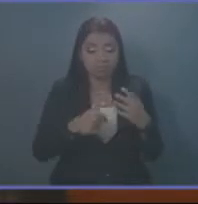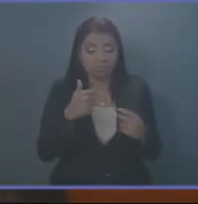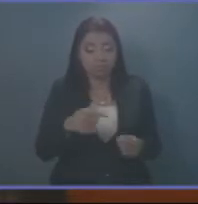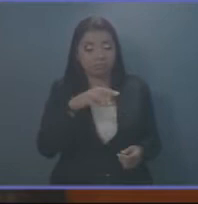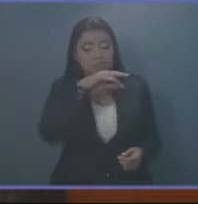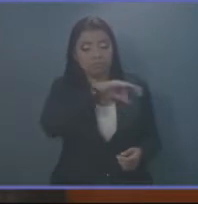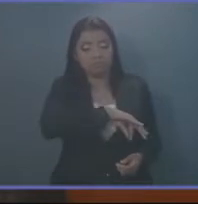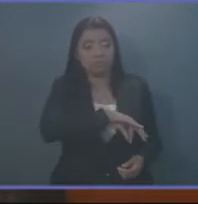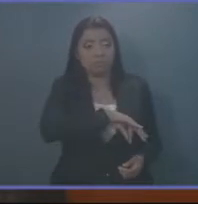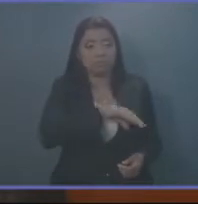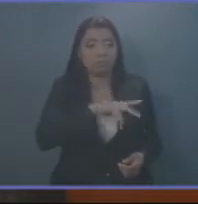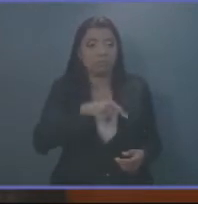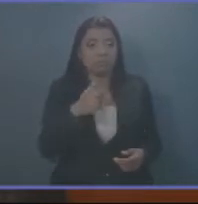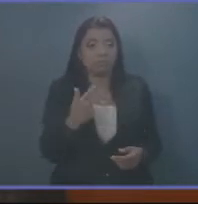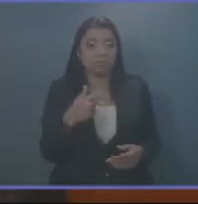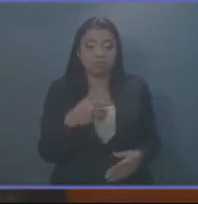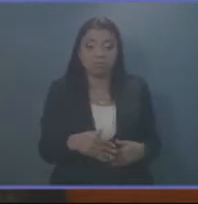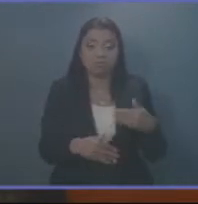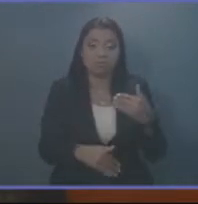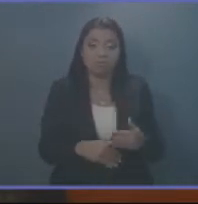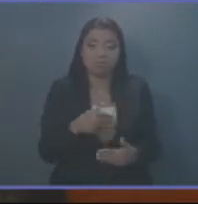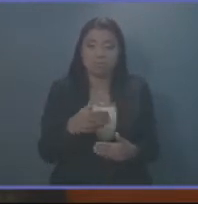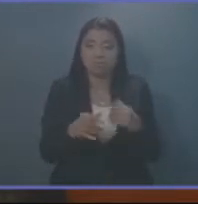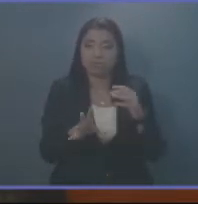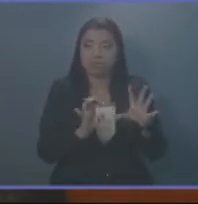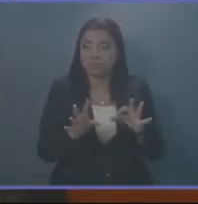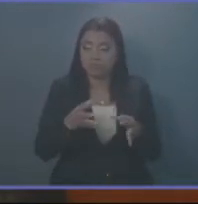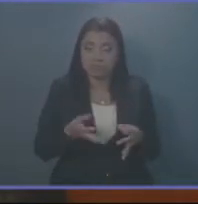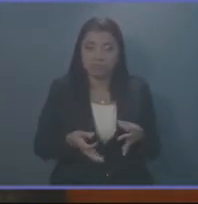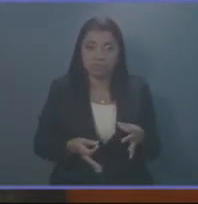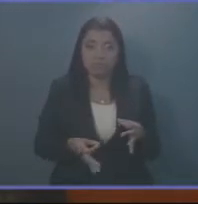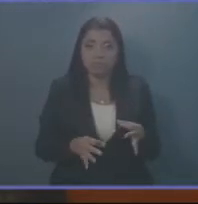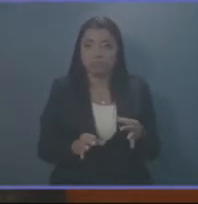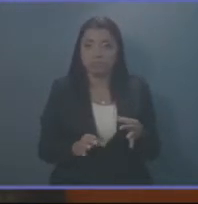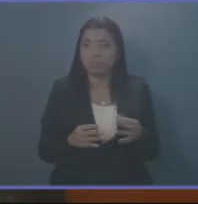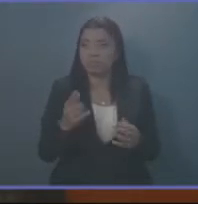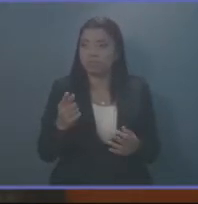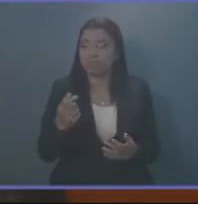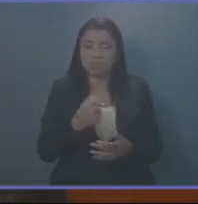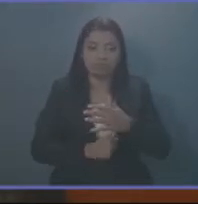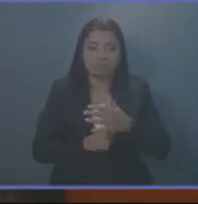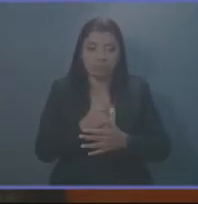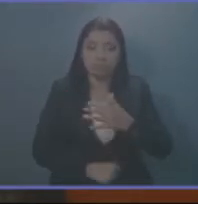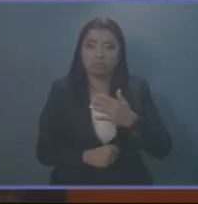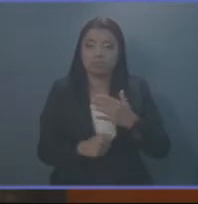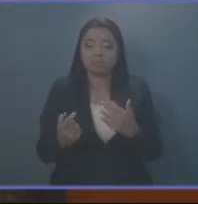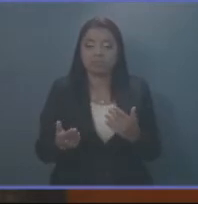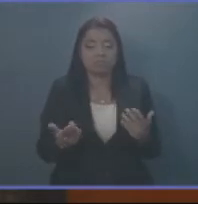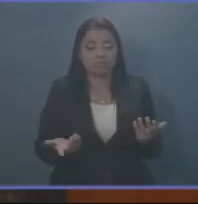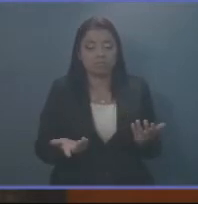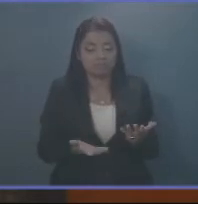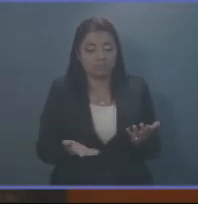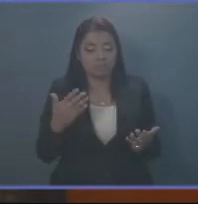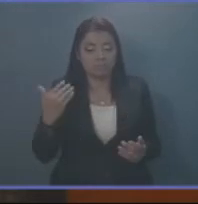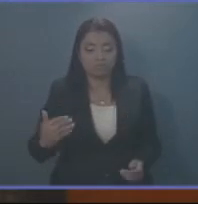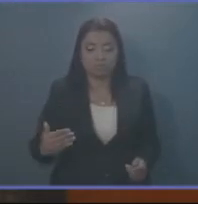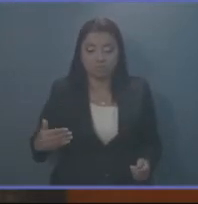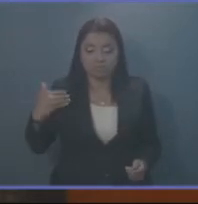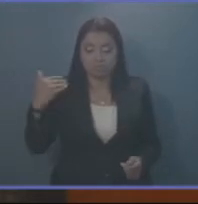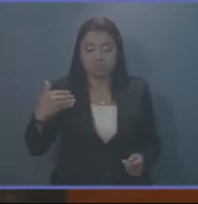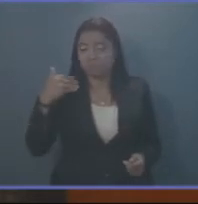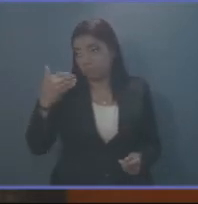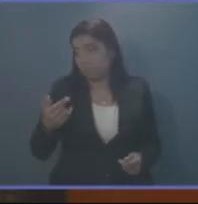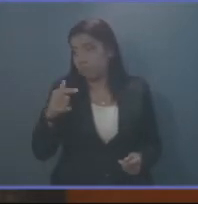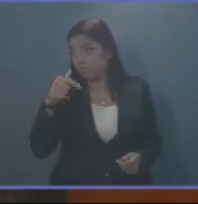para los veteranos camine y que de alguna manera pues todo ese esfuerzo que los veteranos han hecho durante tantos años